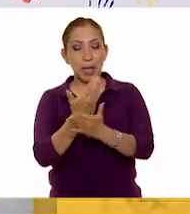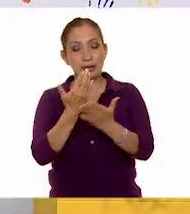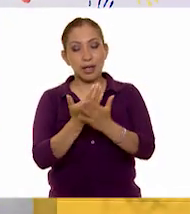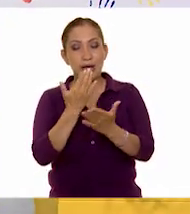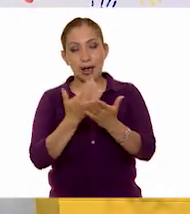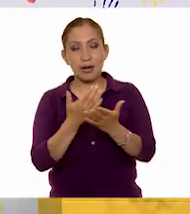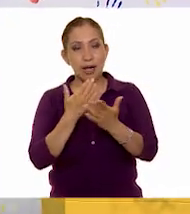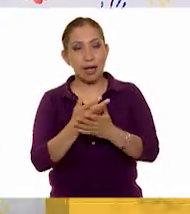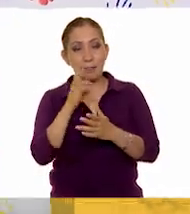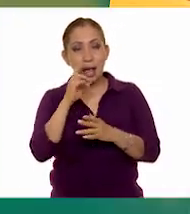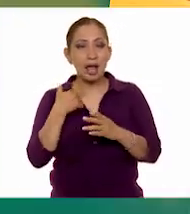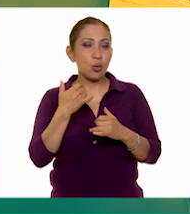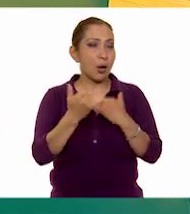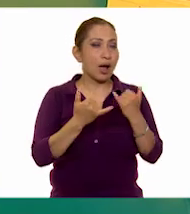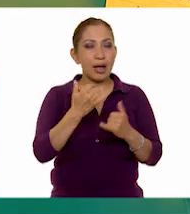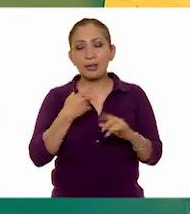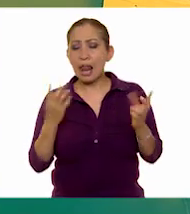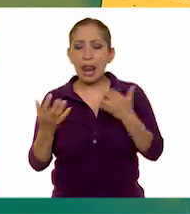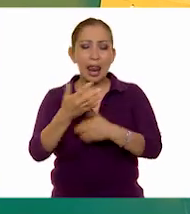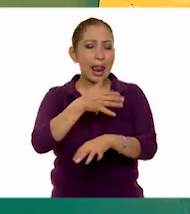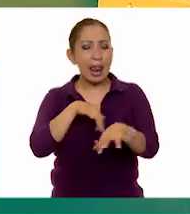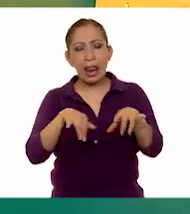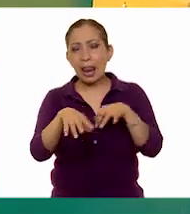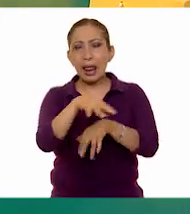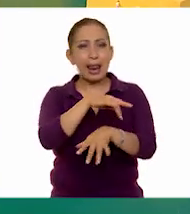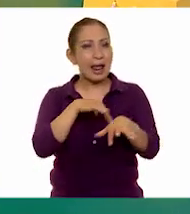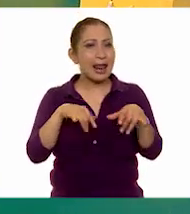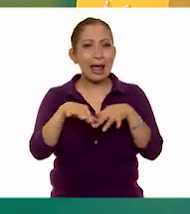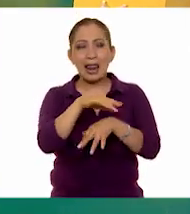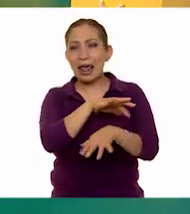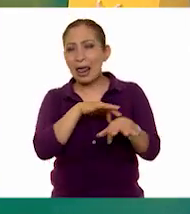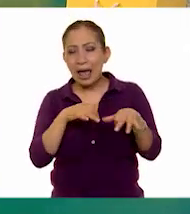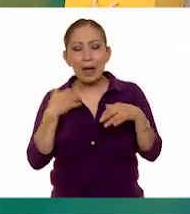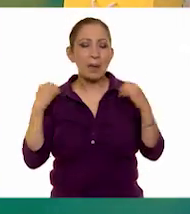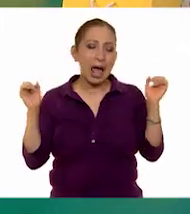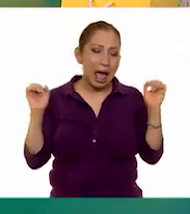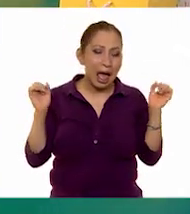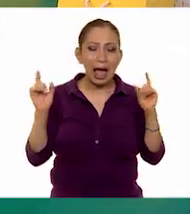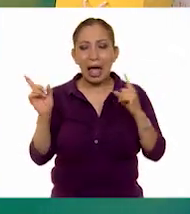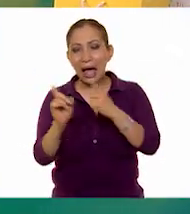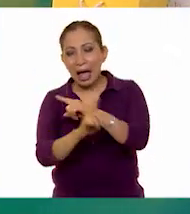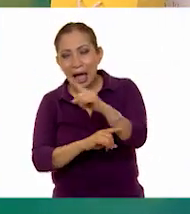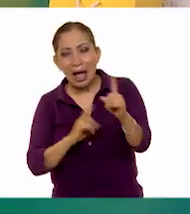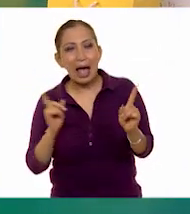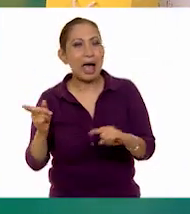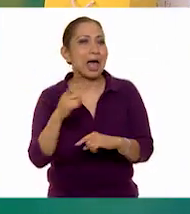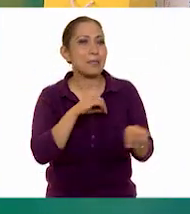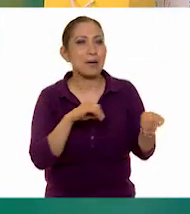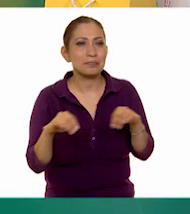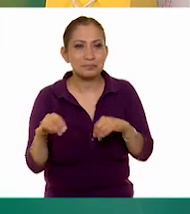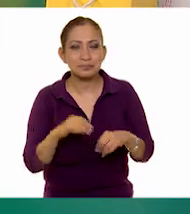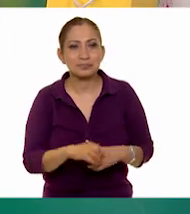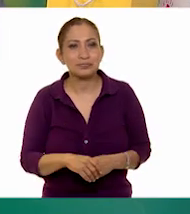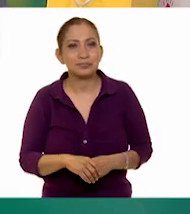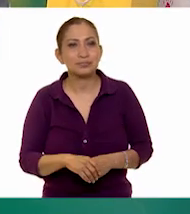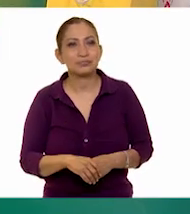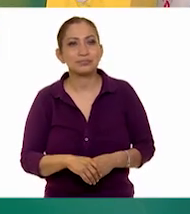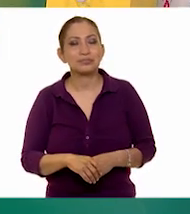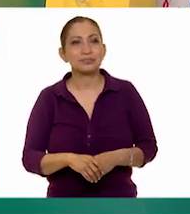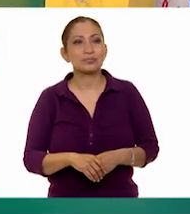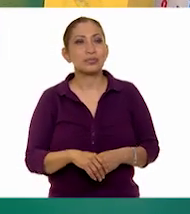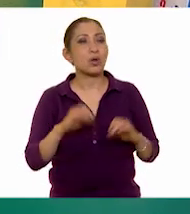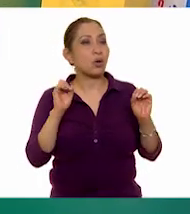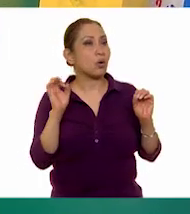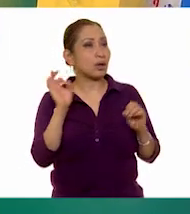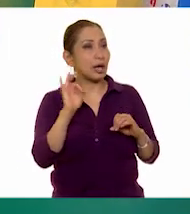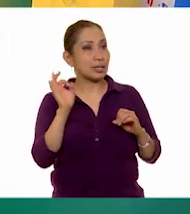¿Cómo juegan los niños en la mañana? Sí, pues juegan a las rondas. Pueden jugar corriendo, pueden hacer diferentes movimientos. Exactamente. O tal